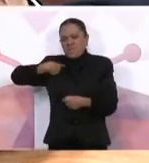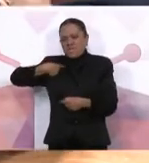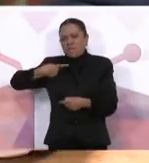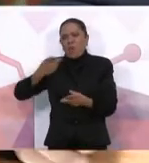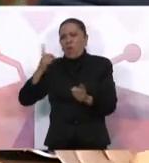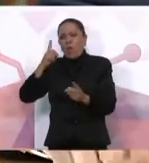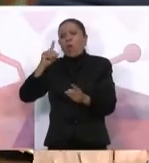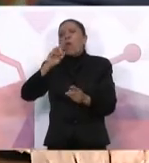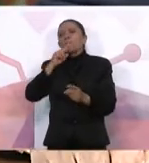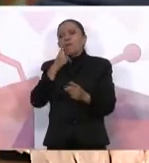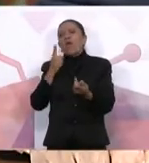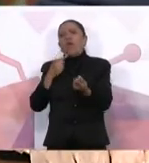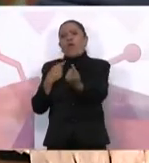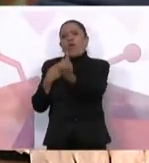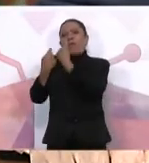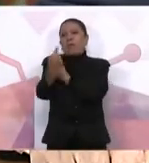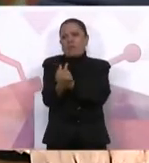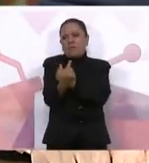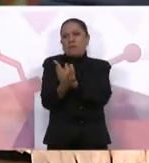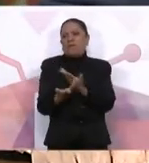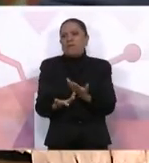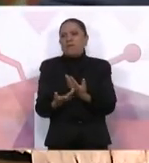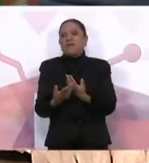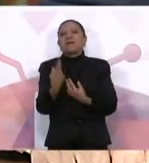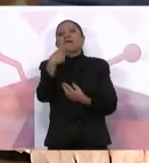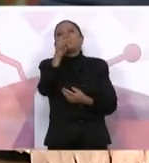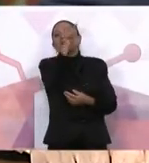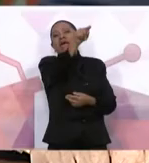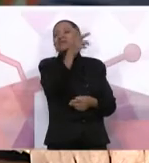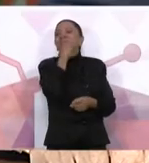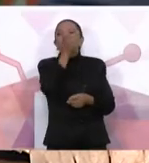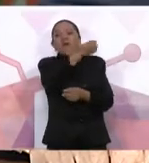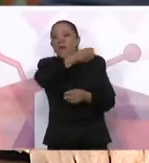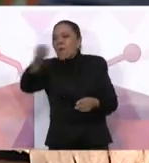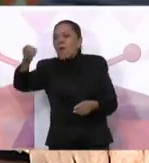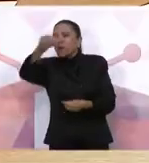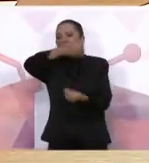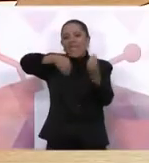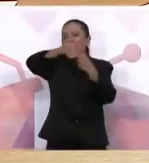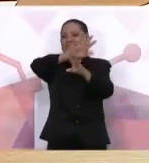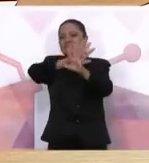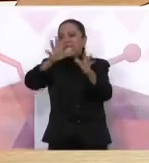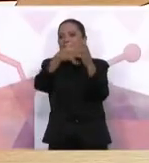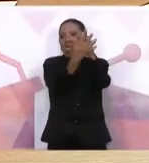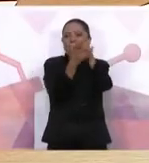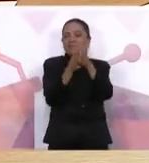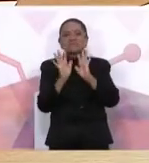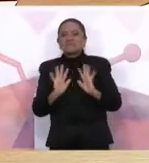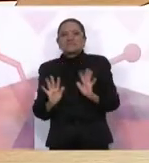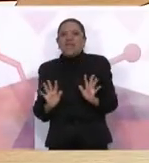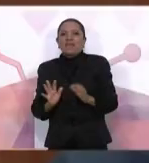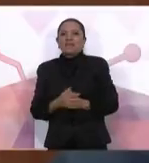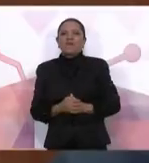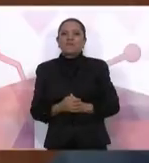podría preguntarme a mí para que le pregunten a jorge también si el asunto es que el que preguntaba era